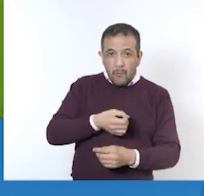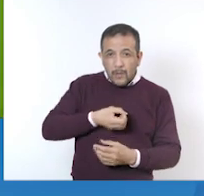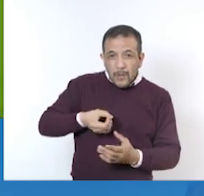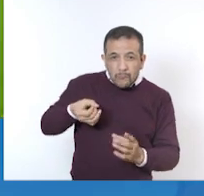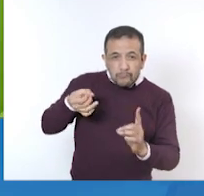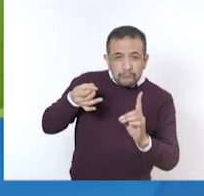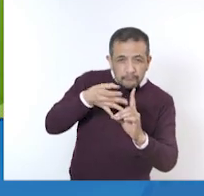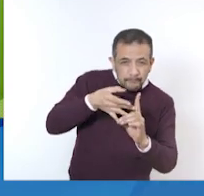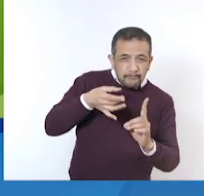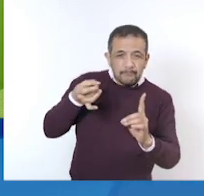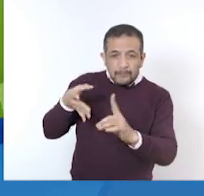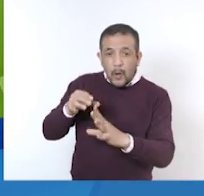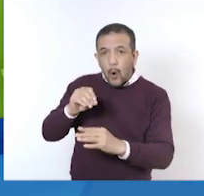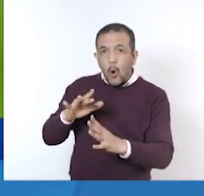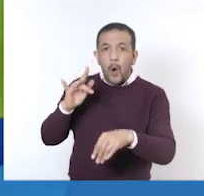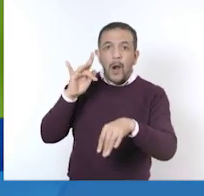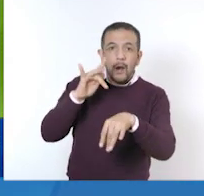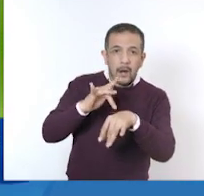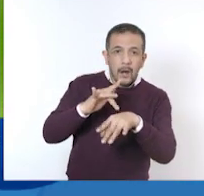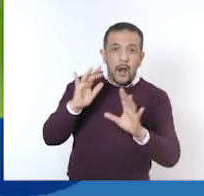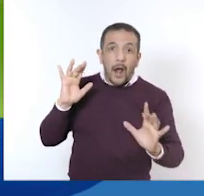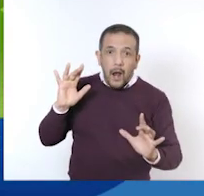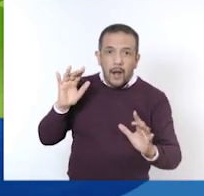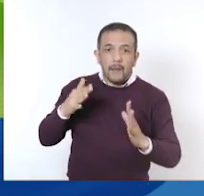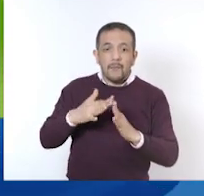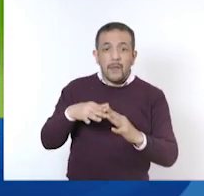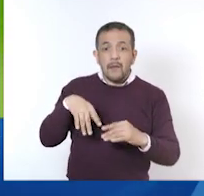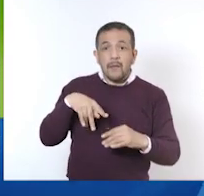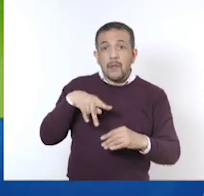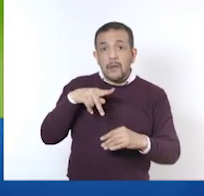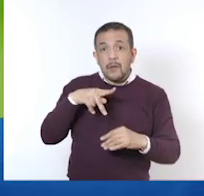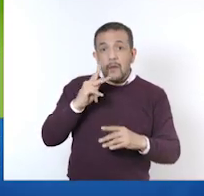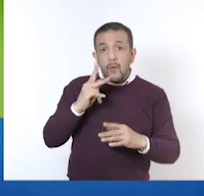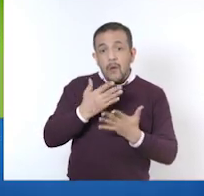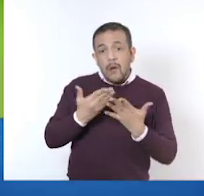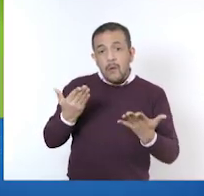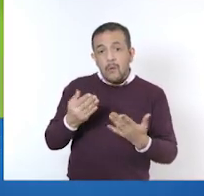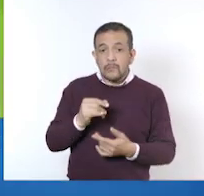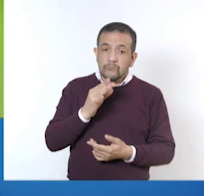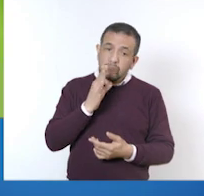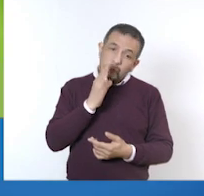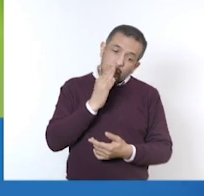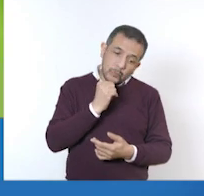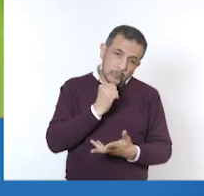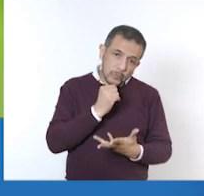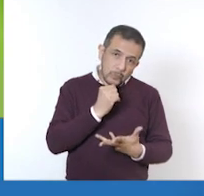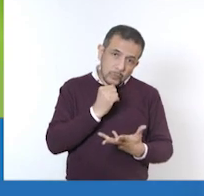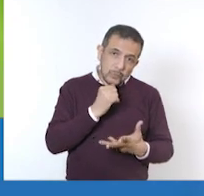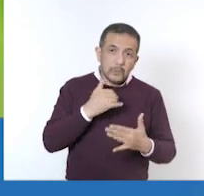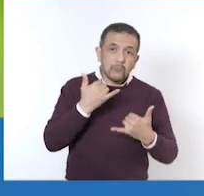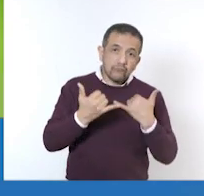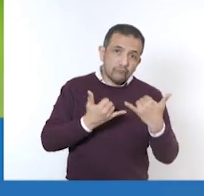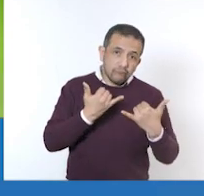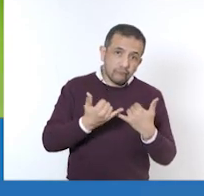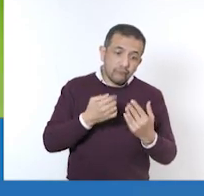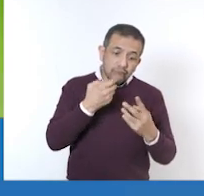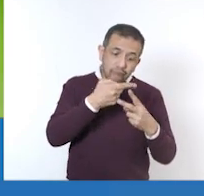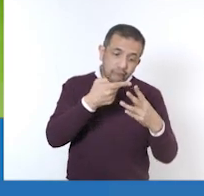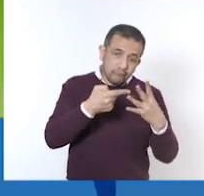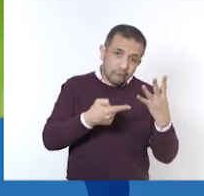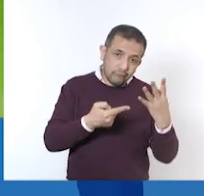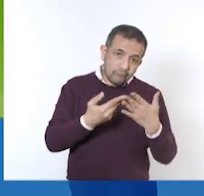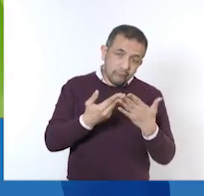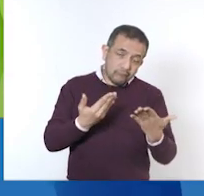o encantados o con el balón. Ahora con el COVID-19 no podemos hacer nada de